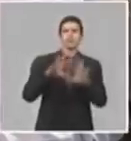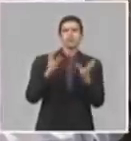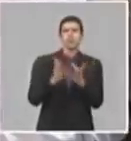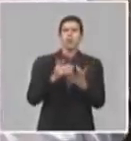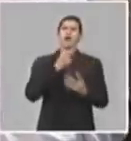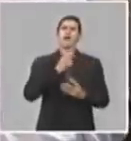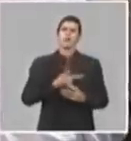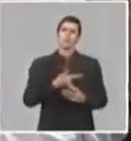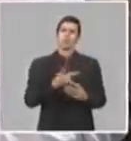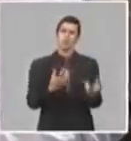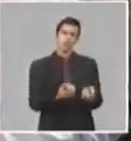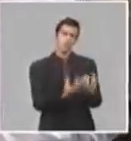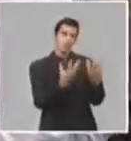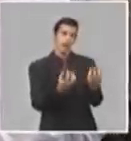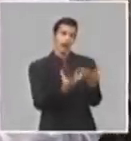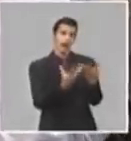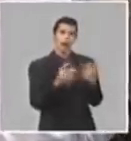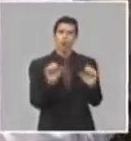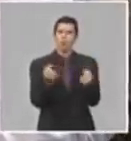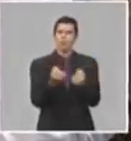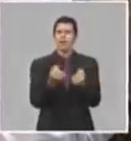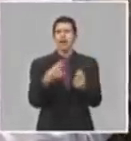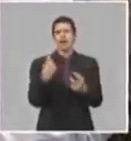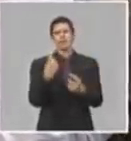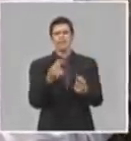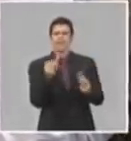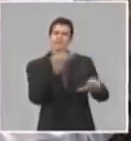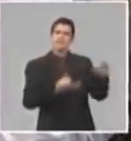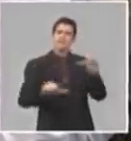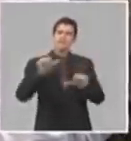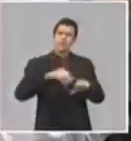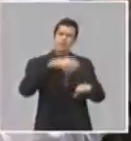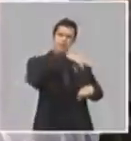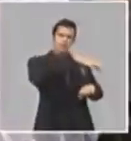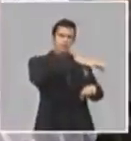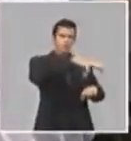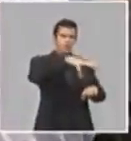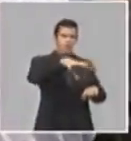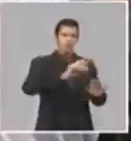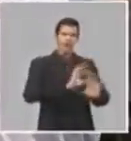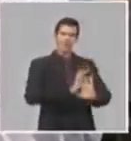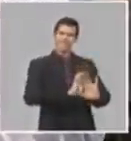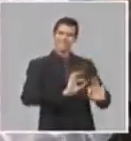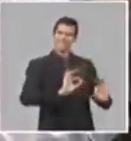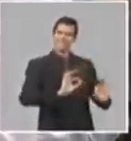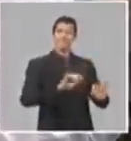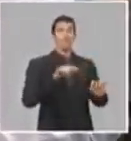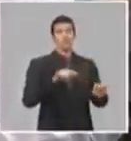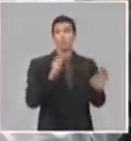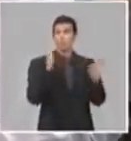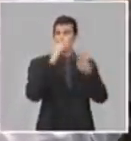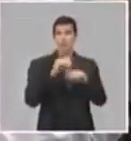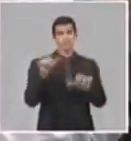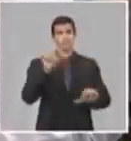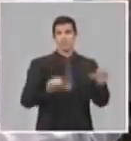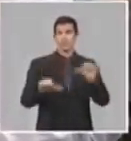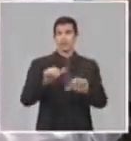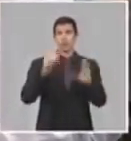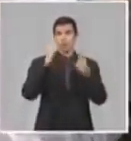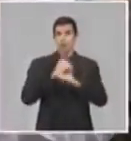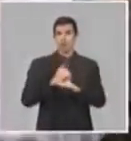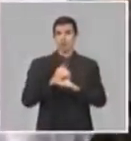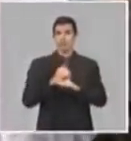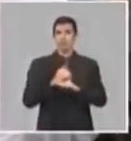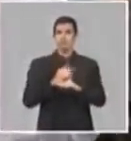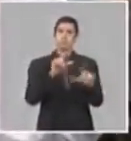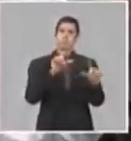estamos haciendo esfuerzo en el incremento de la producción nacional, pero eso lleva su tiempo y también las cantidades son grandes, ¿no? Y